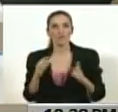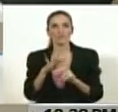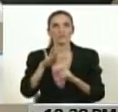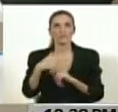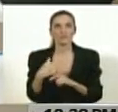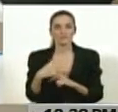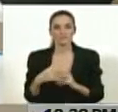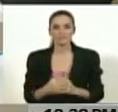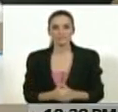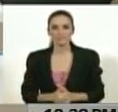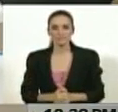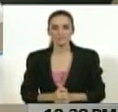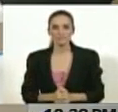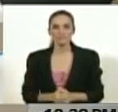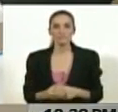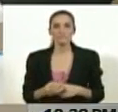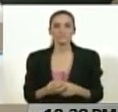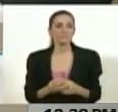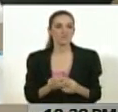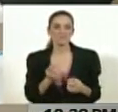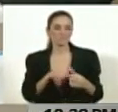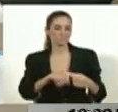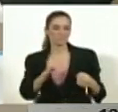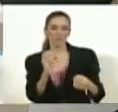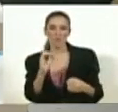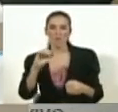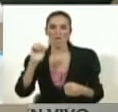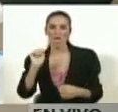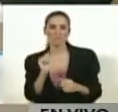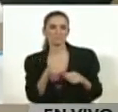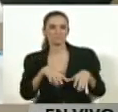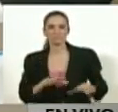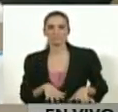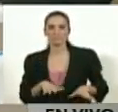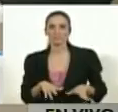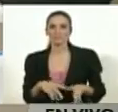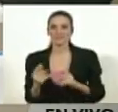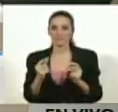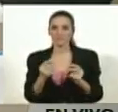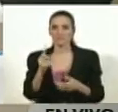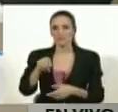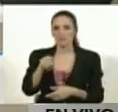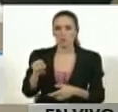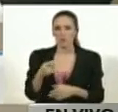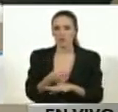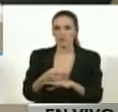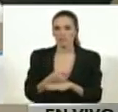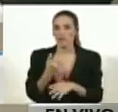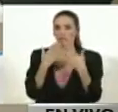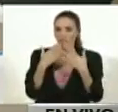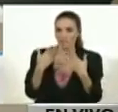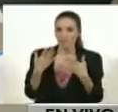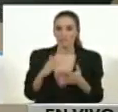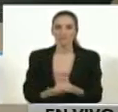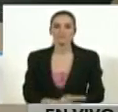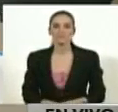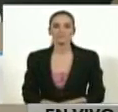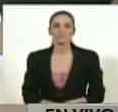situación salir de la oea Si eso está planteado o se ha discutido en el seno del gobierno Muchas